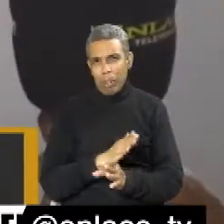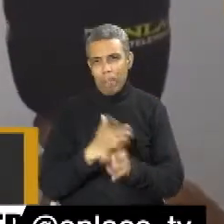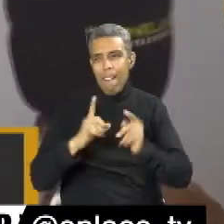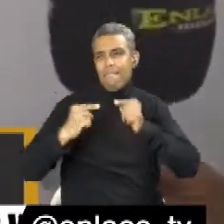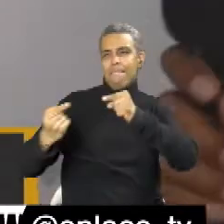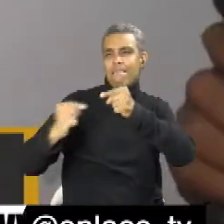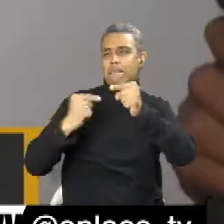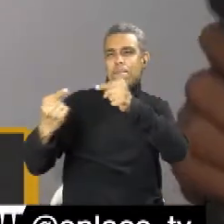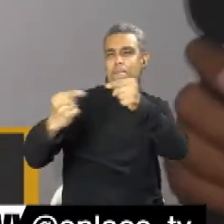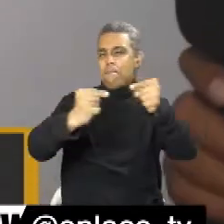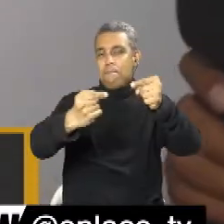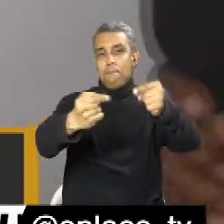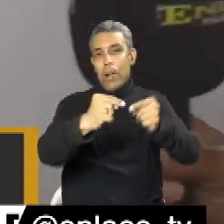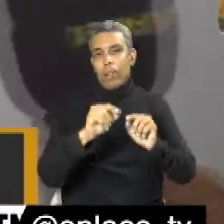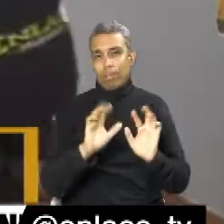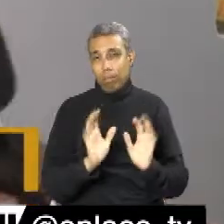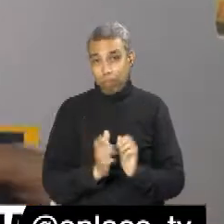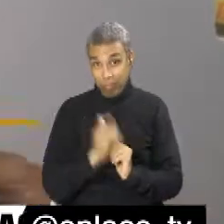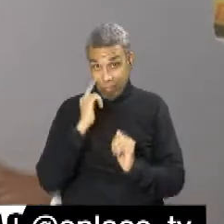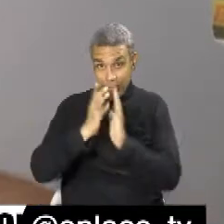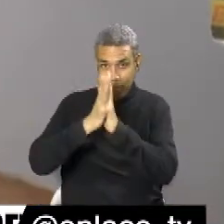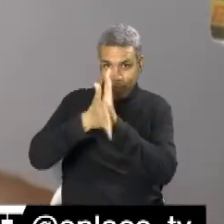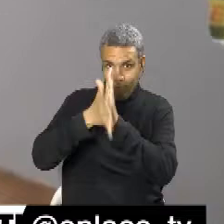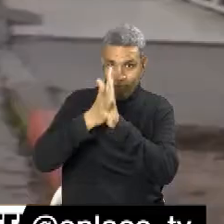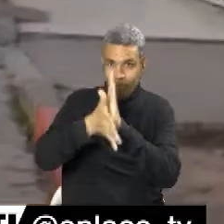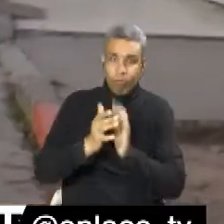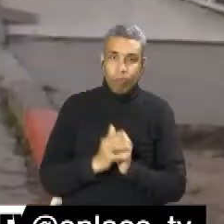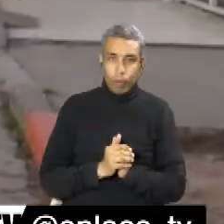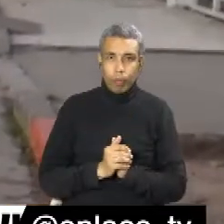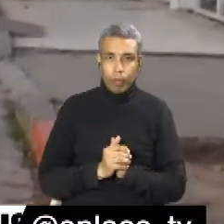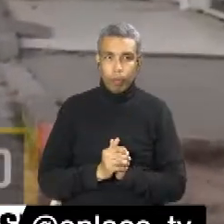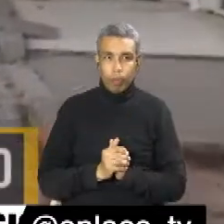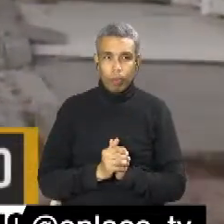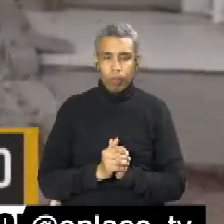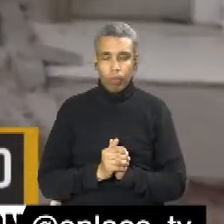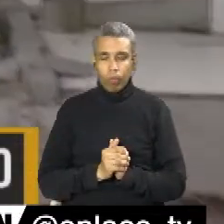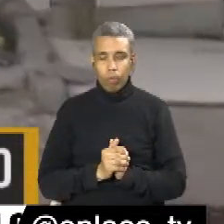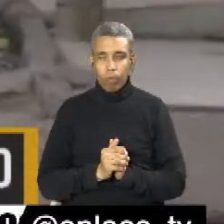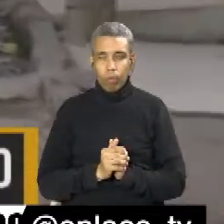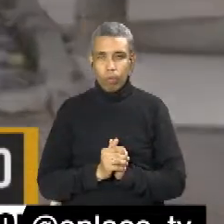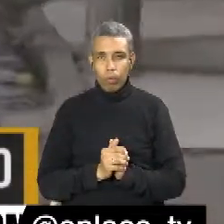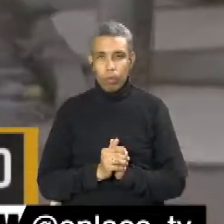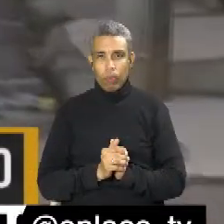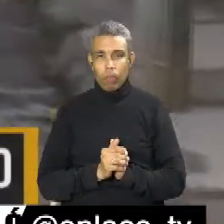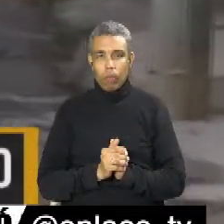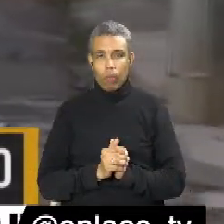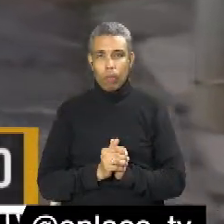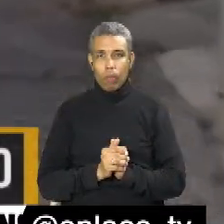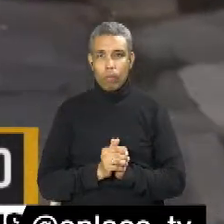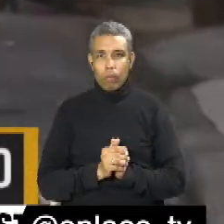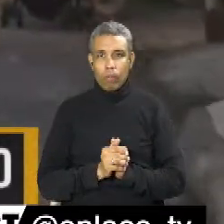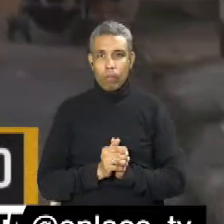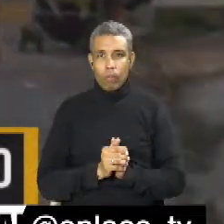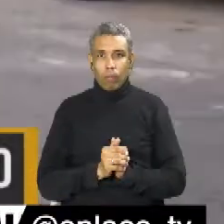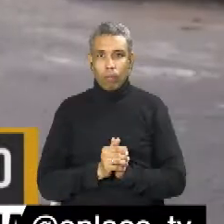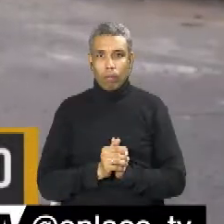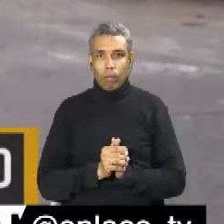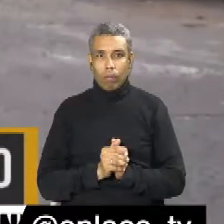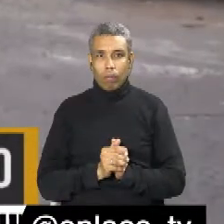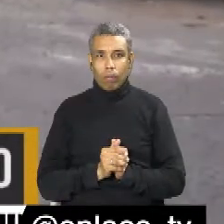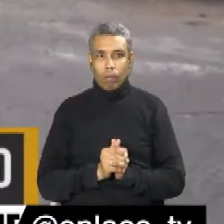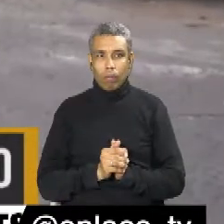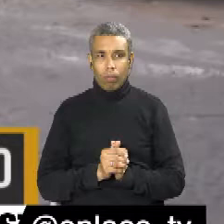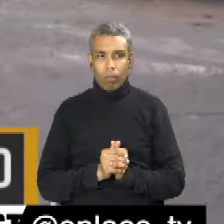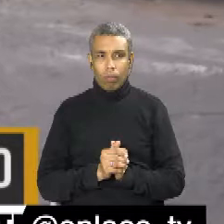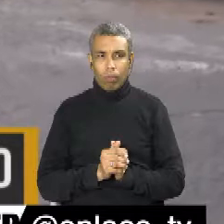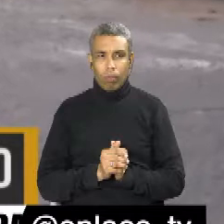del Magdalena Medio, entregó un balance de las actividades cumplidas por la comandancia durante el puente festivo que termina este lunes. Dijo el oficial que con ocasión de la celebración